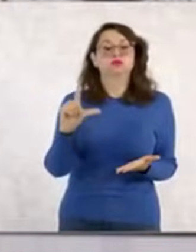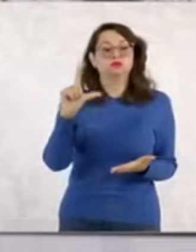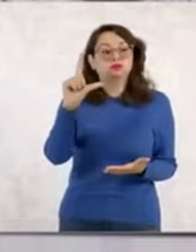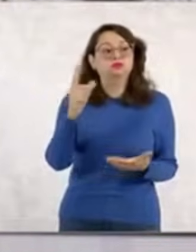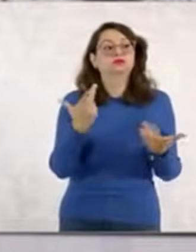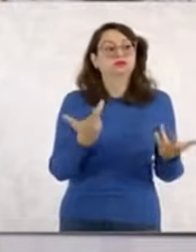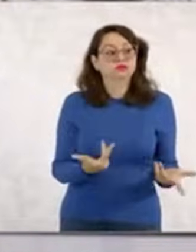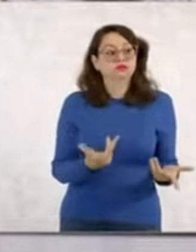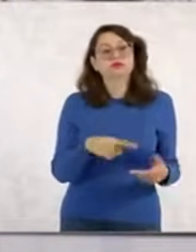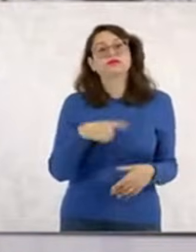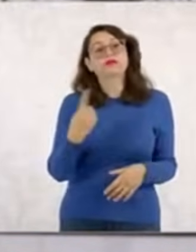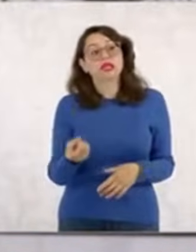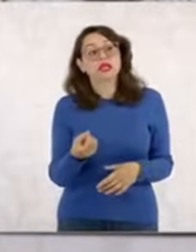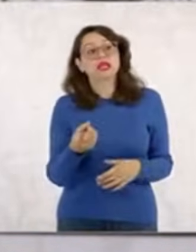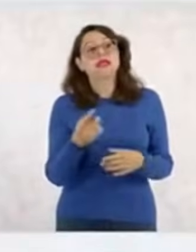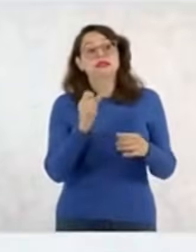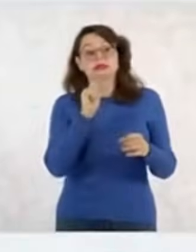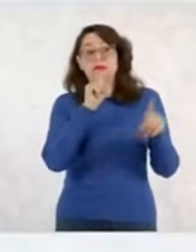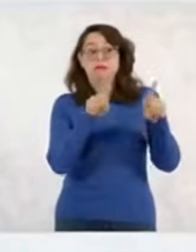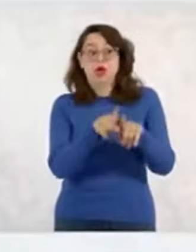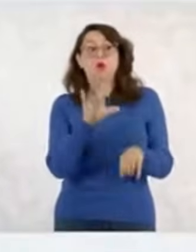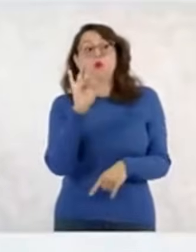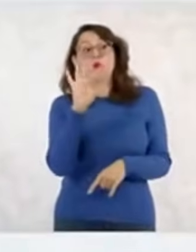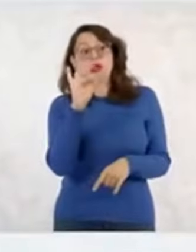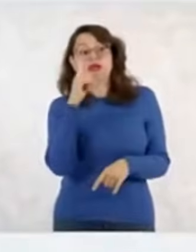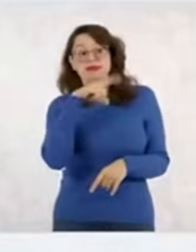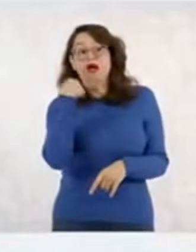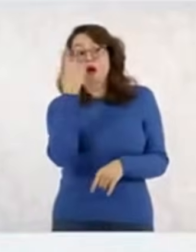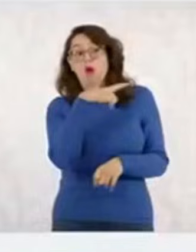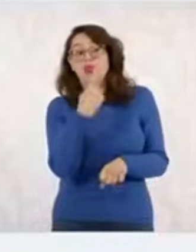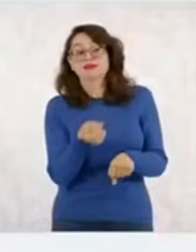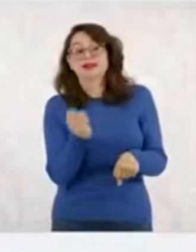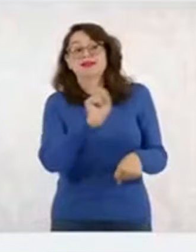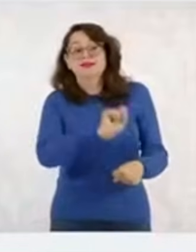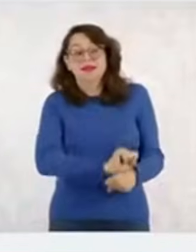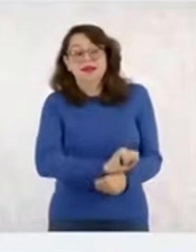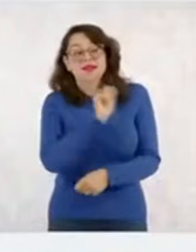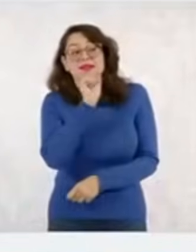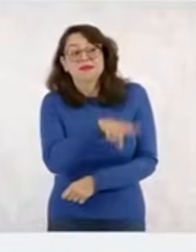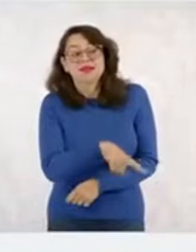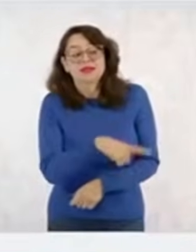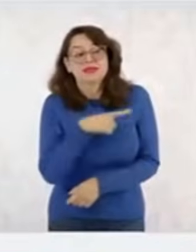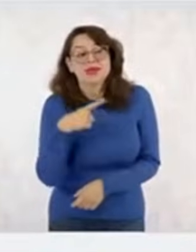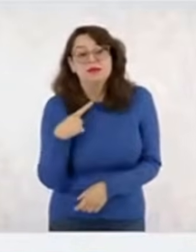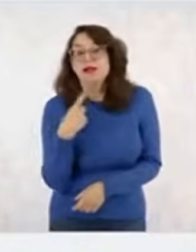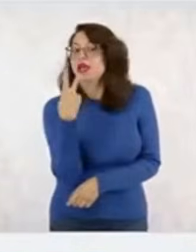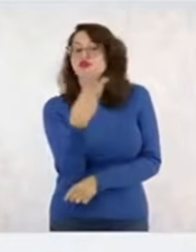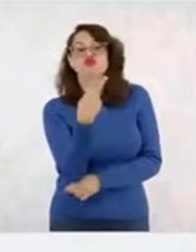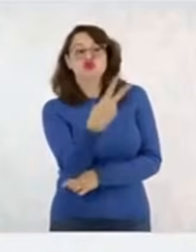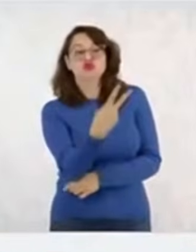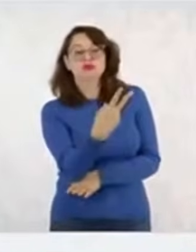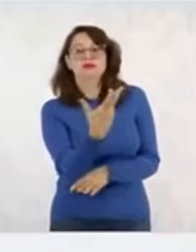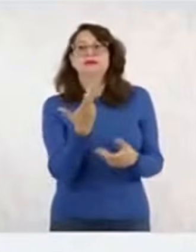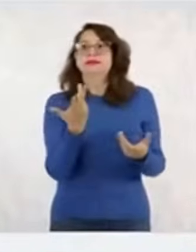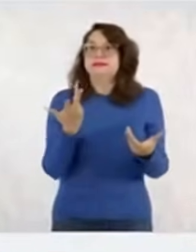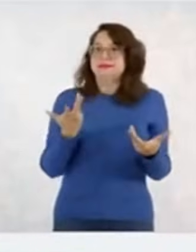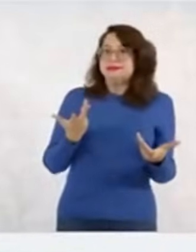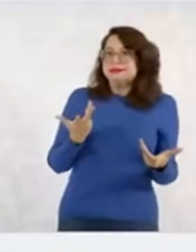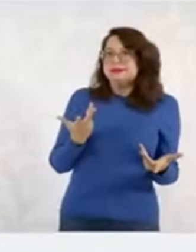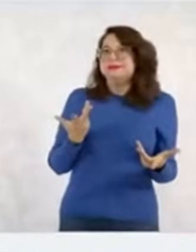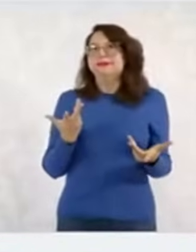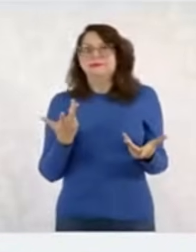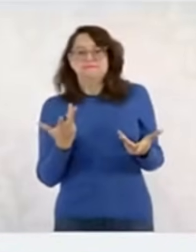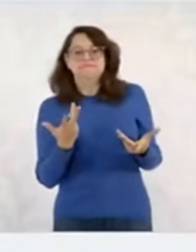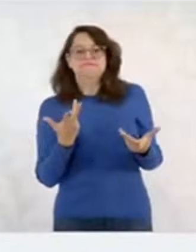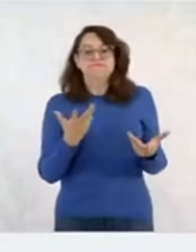¿cómo podemos llegar a la semana de 40 horas? Que también es una demanda de los trabajadores. Y se llegó a este consenso que es